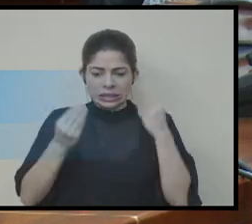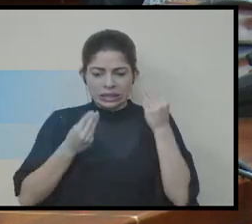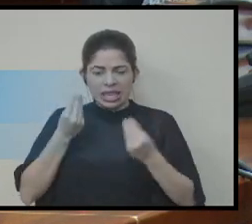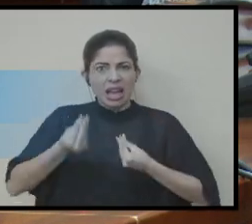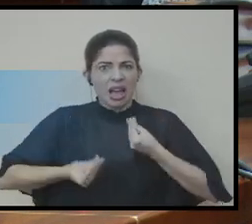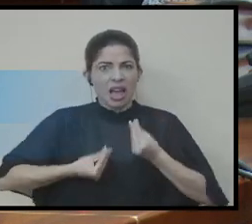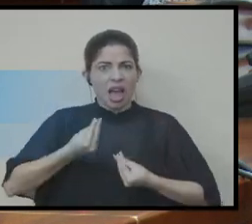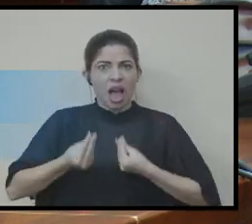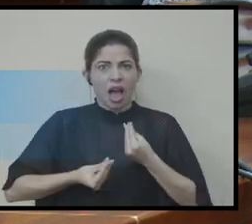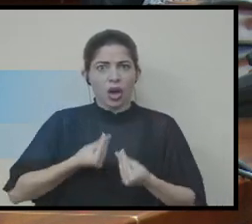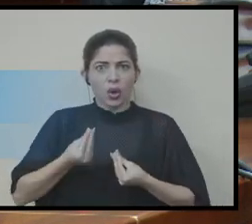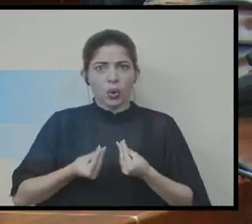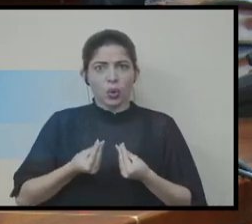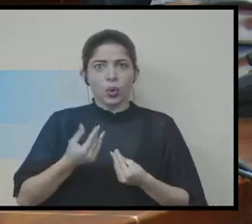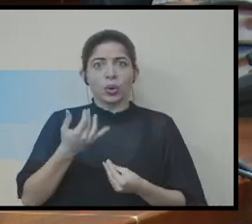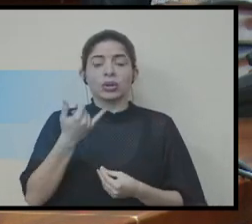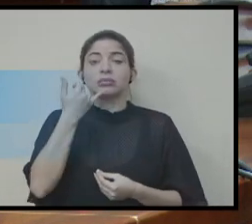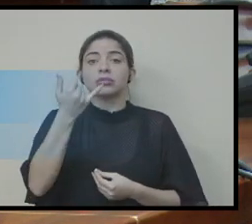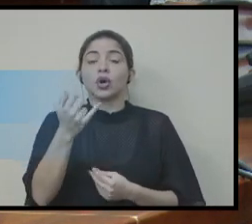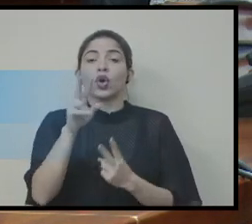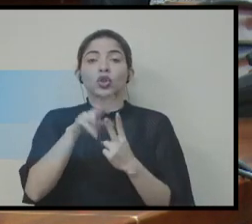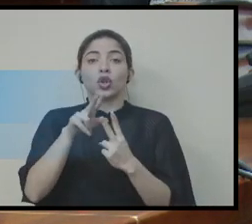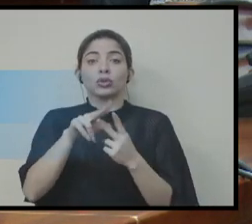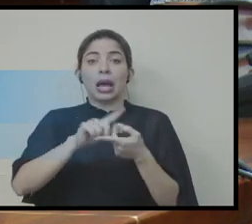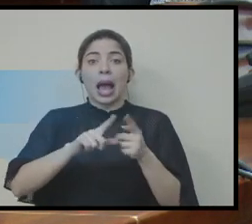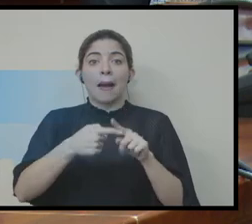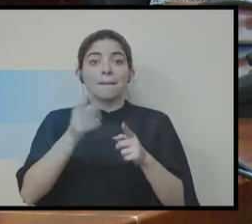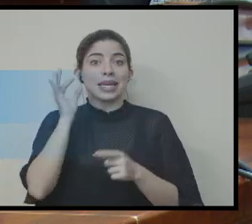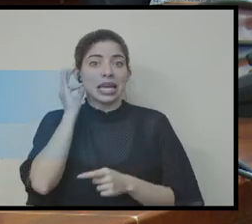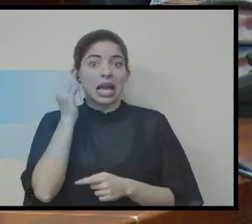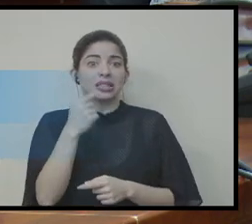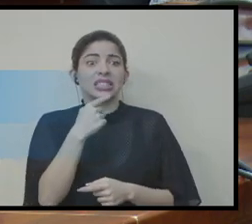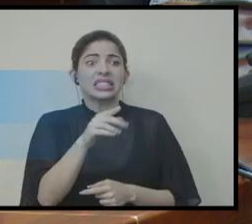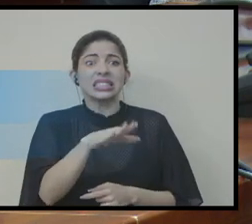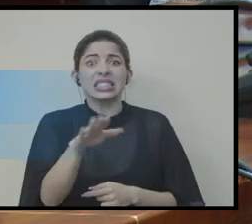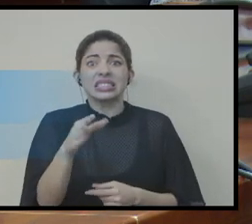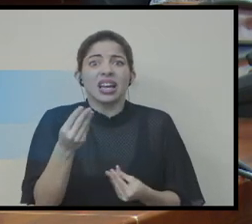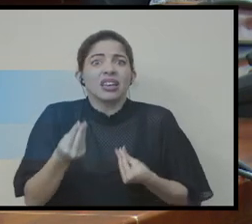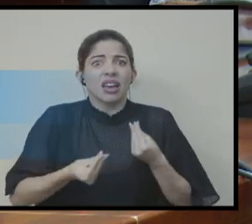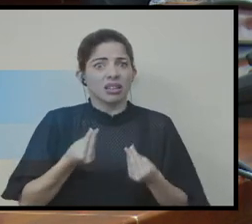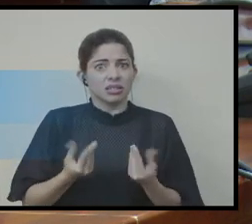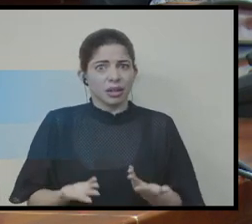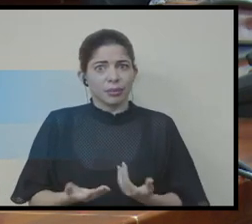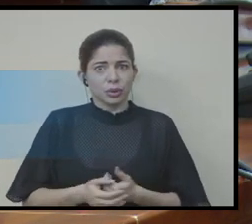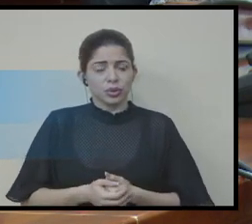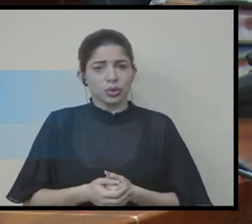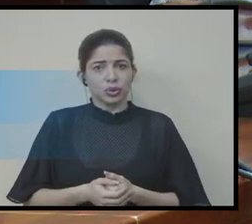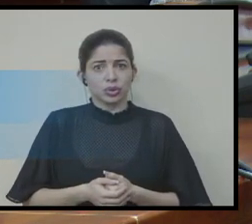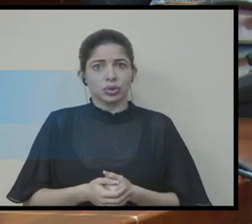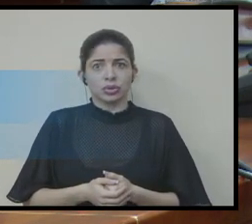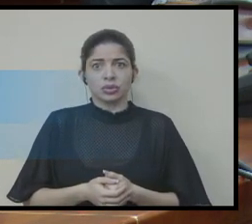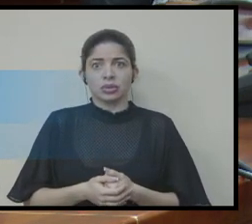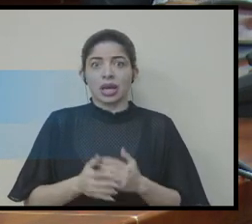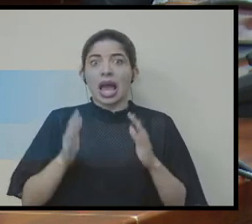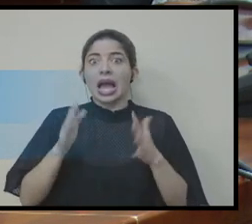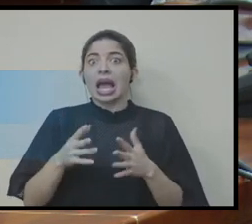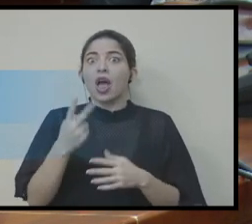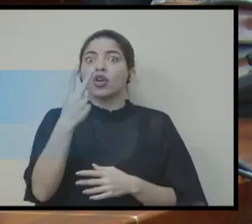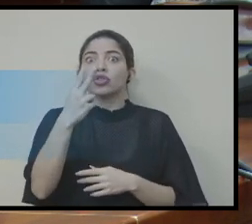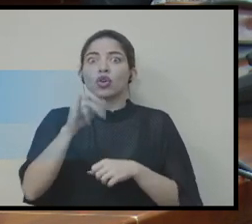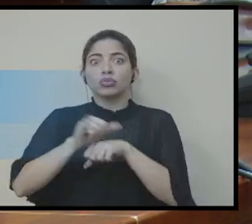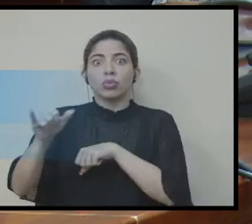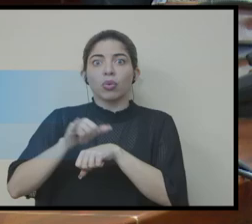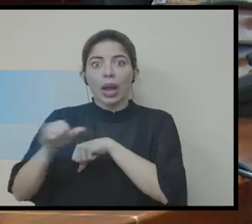hago? Llamo a dos amigas y les digo, ok, chicas, ¿qué hacemos? Y ya quedan dos vuelos